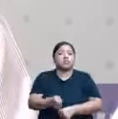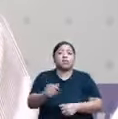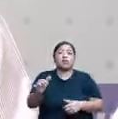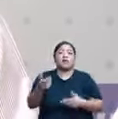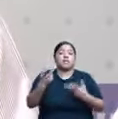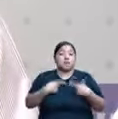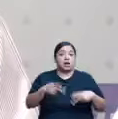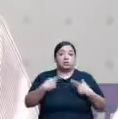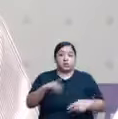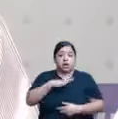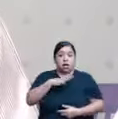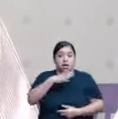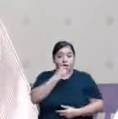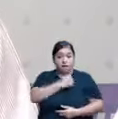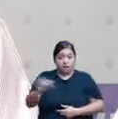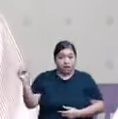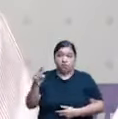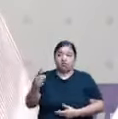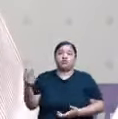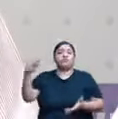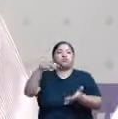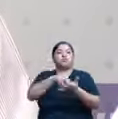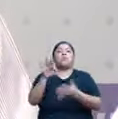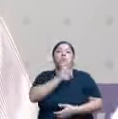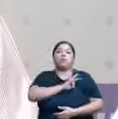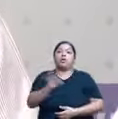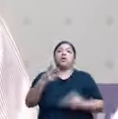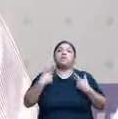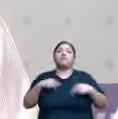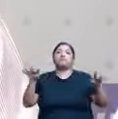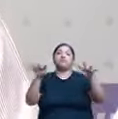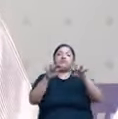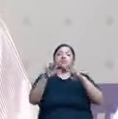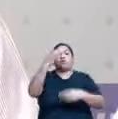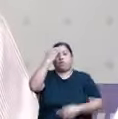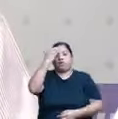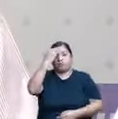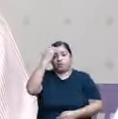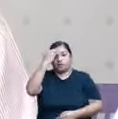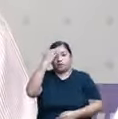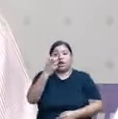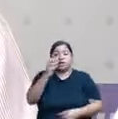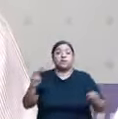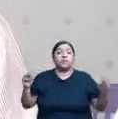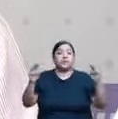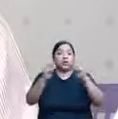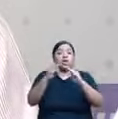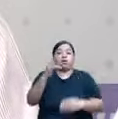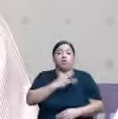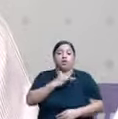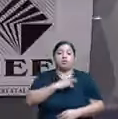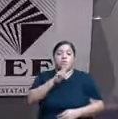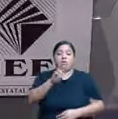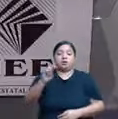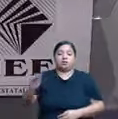artistas y se apoyará la economía local. Misquiahuala será el corazón cultural del Valle del Mezquital.